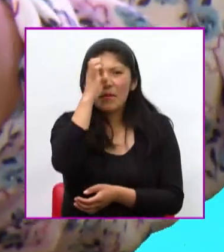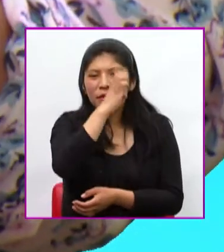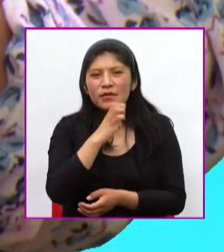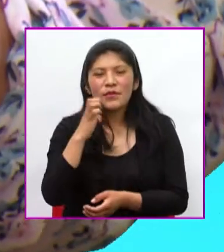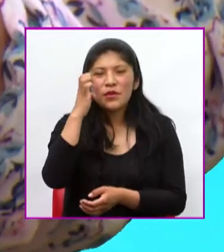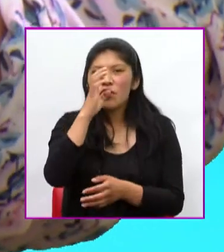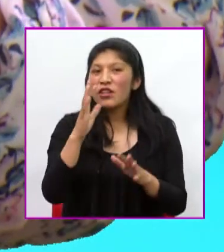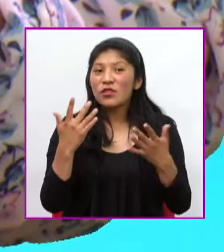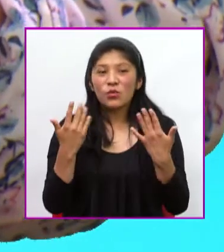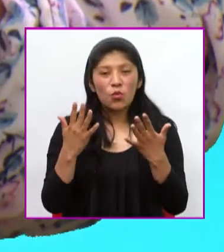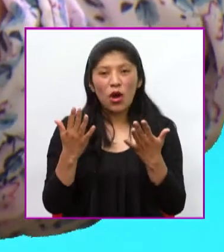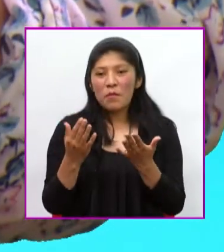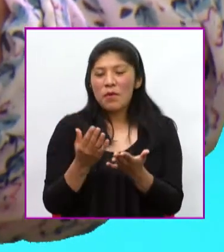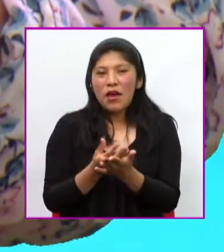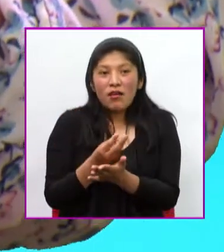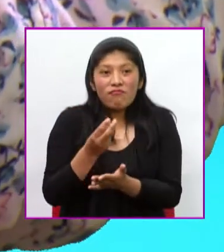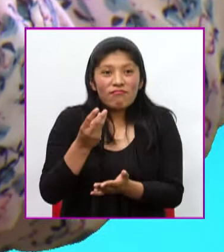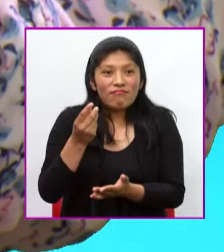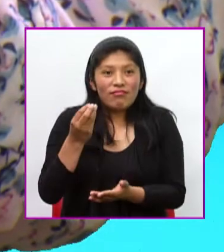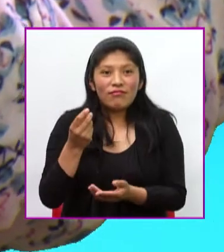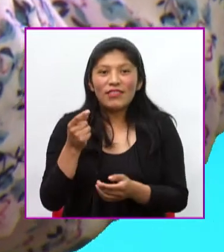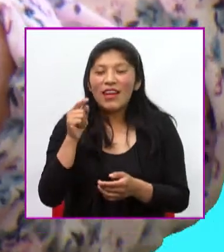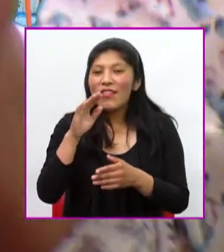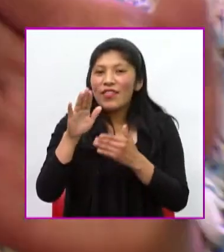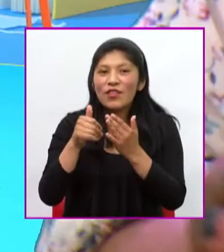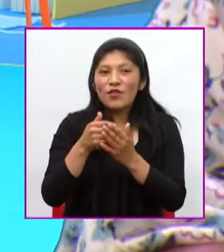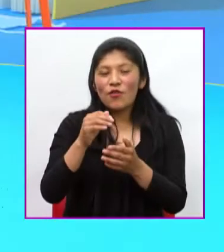la riqueza de la Via Yala?